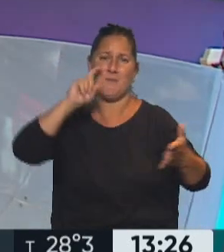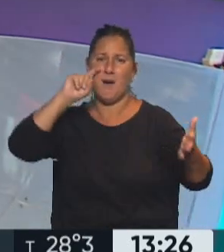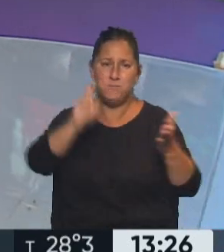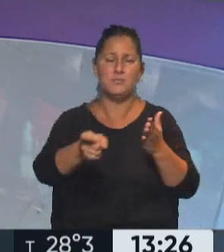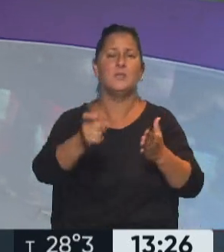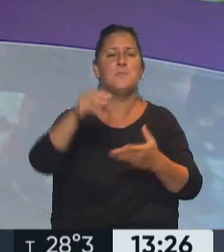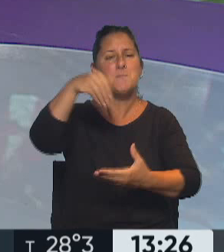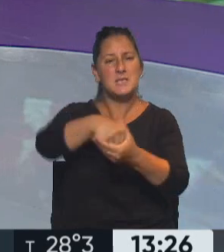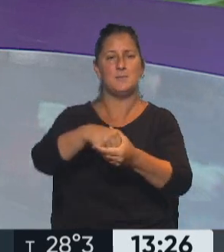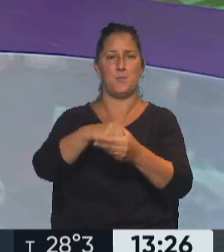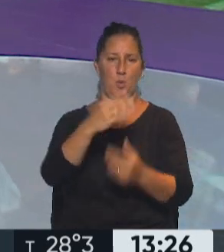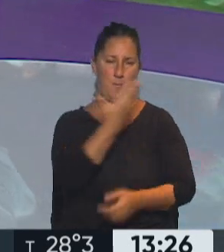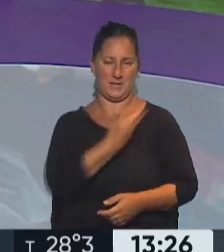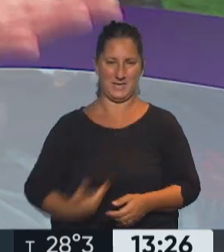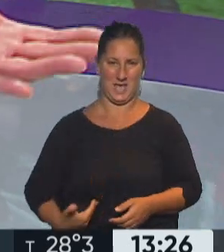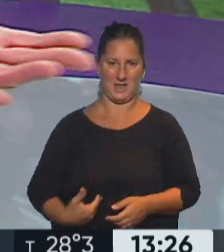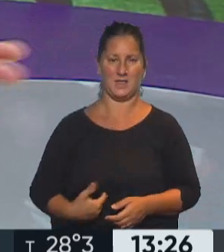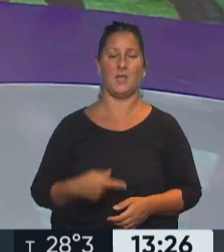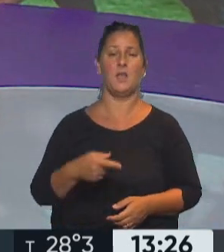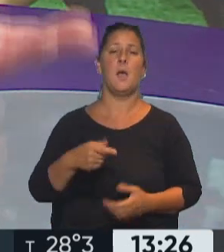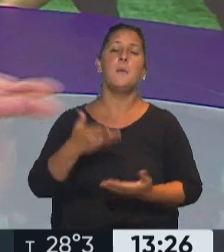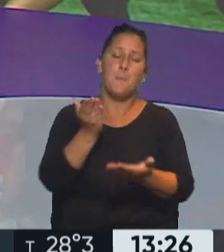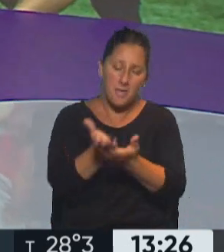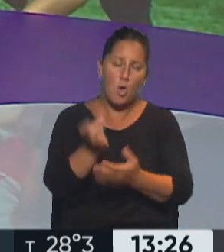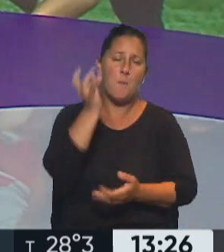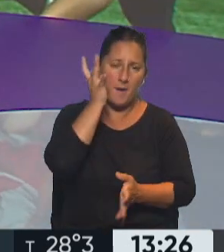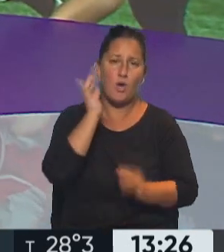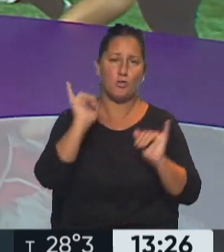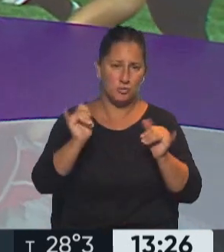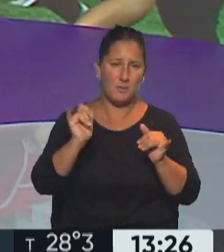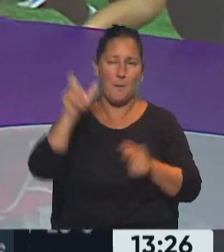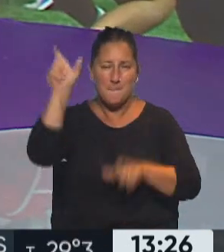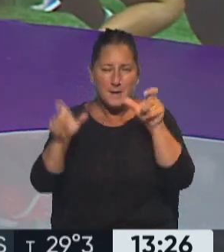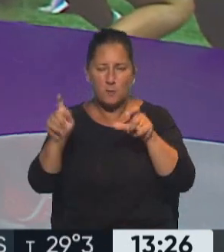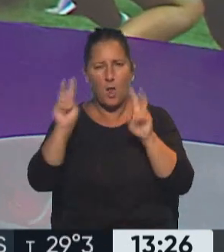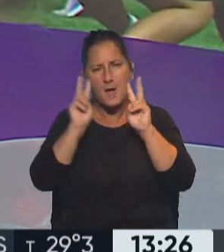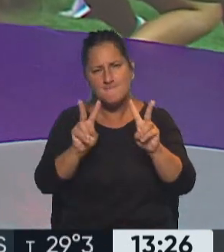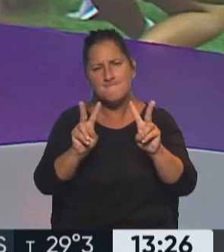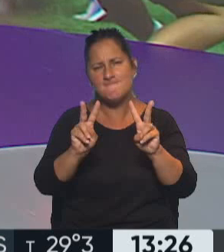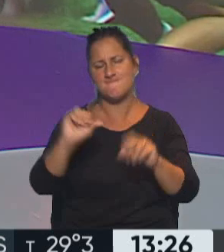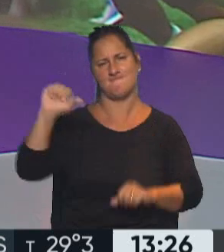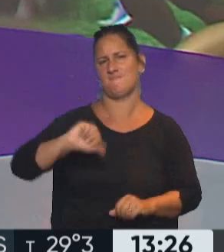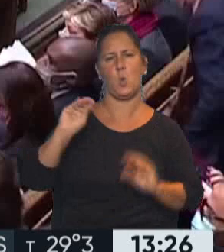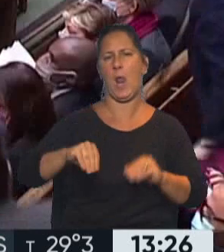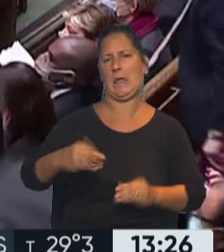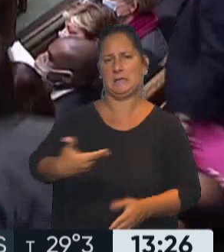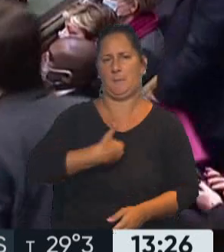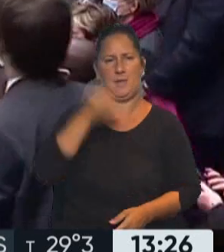residencia del primer ministro. Hubo disculpas, pero según los analistas, esto no alcanza.